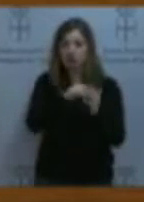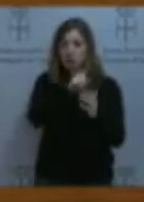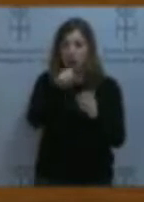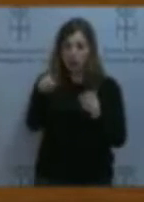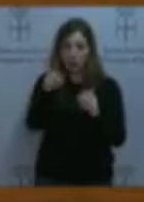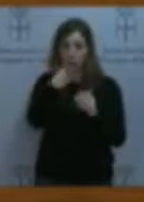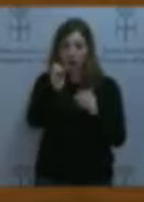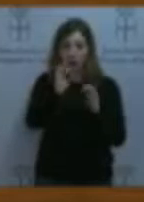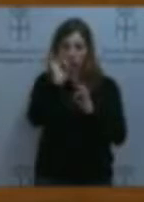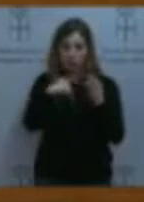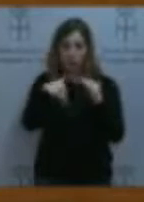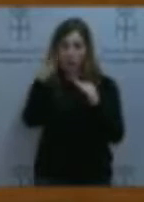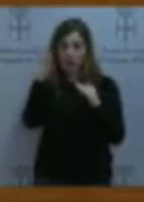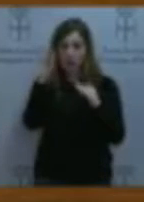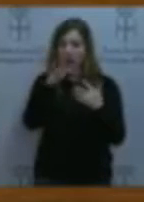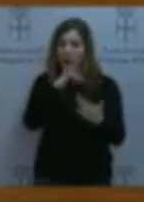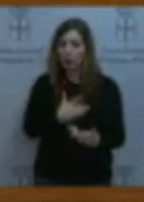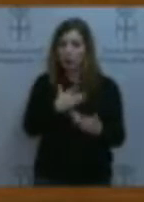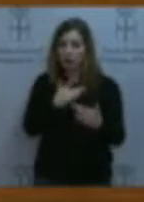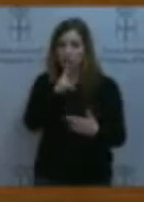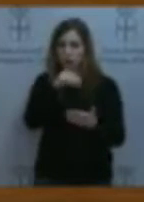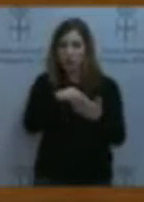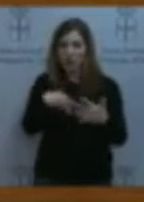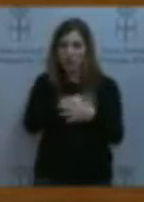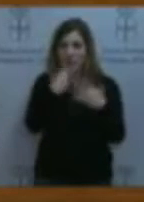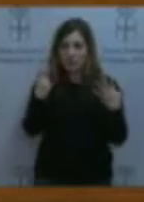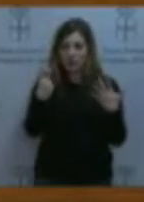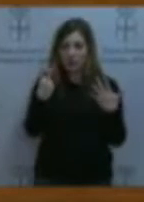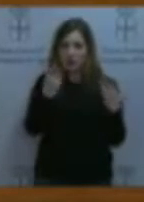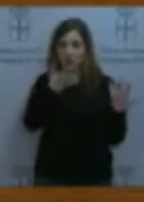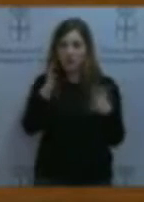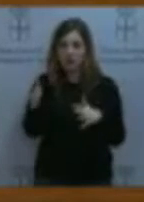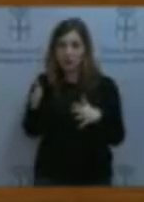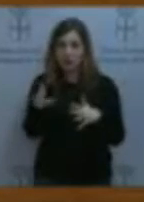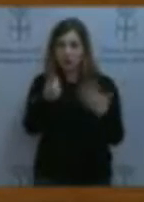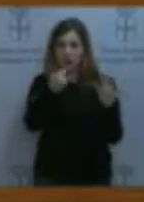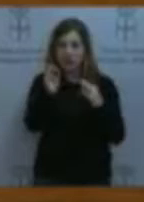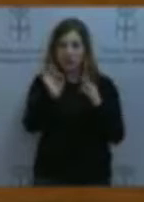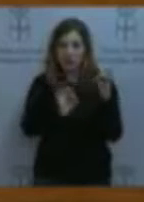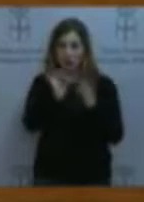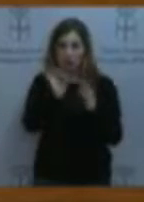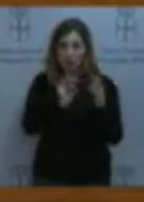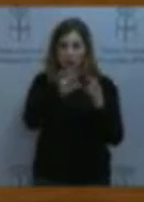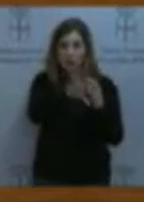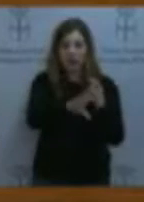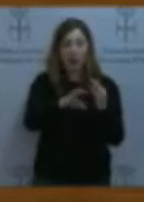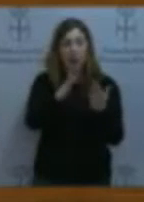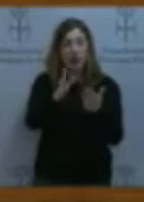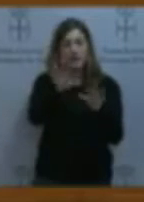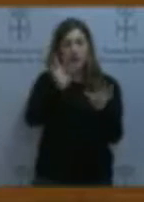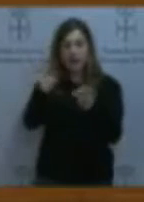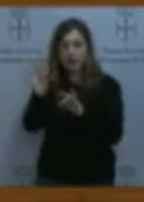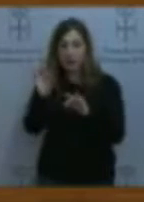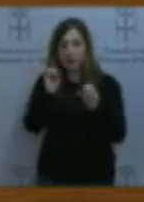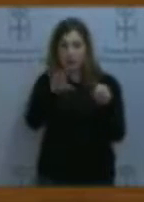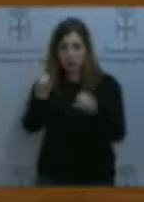actualmente en 2017 se encuentran aproximadamente en torno al 60% de recogida selectiva, precisamente por centrar los esfuerzos de recogida